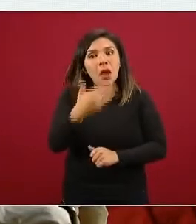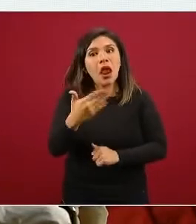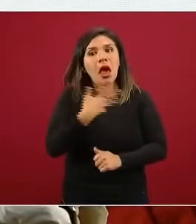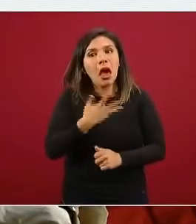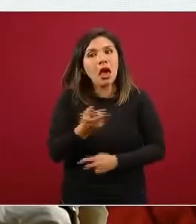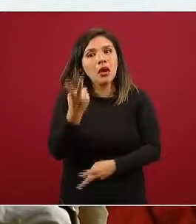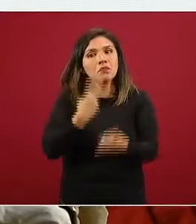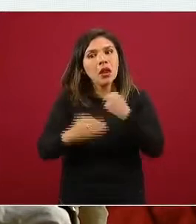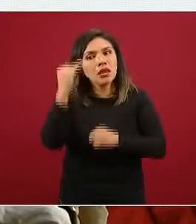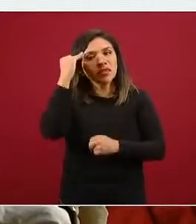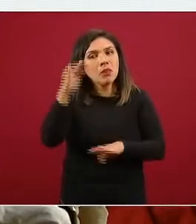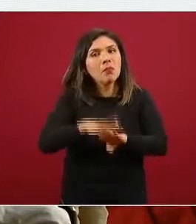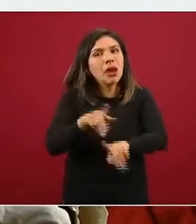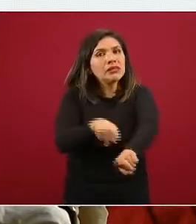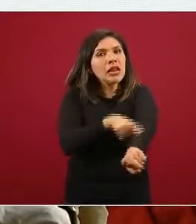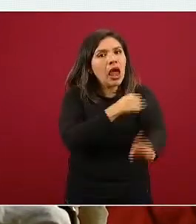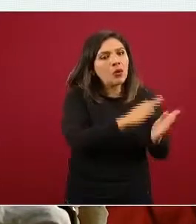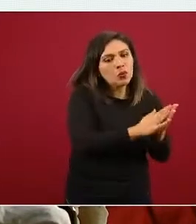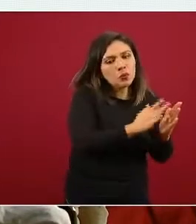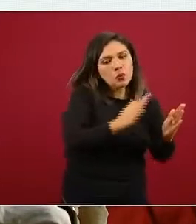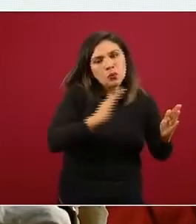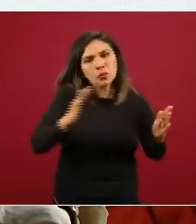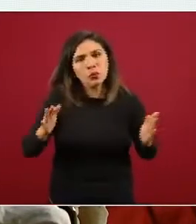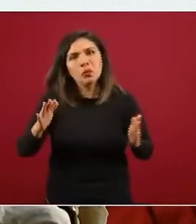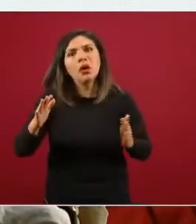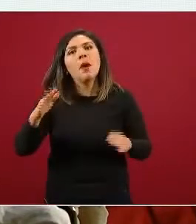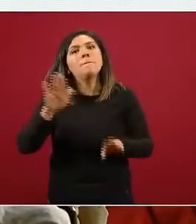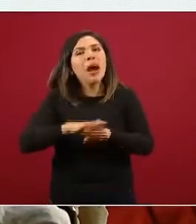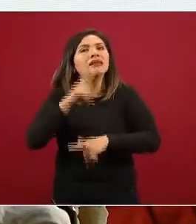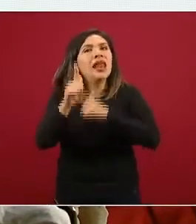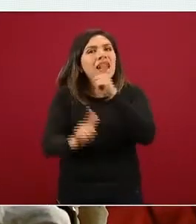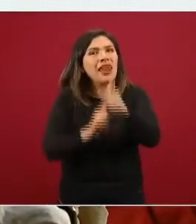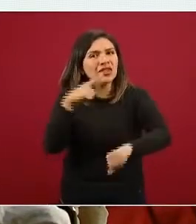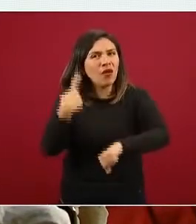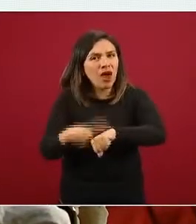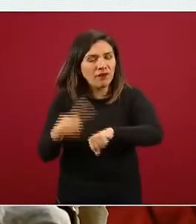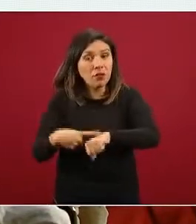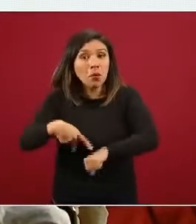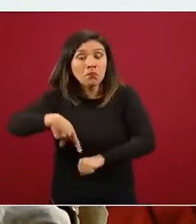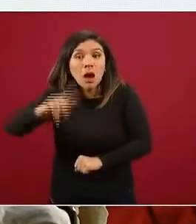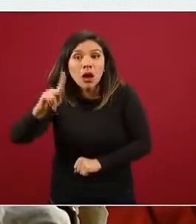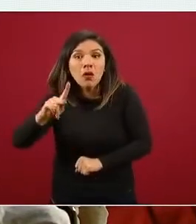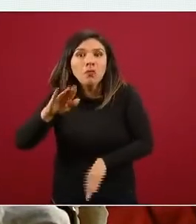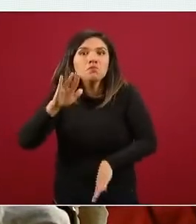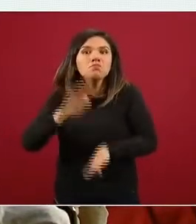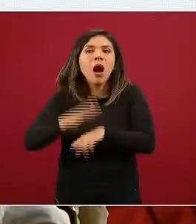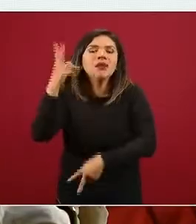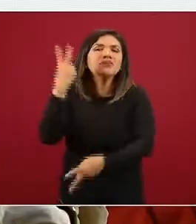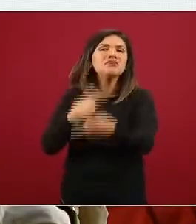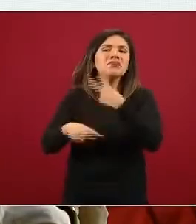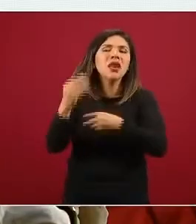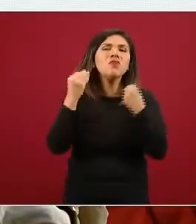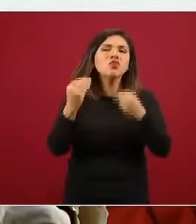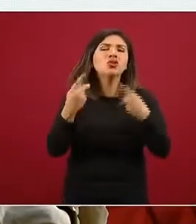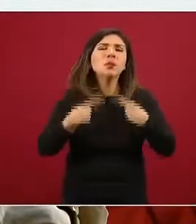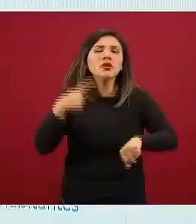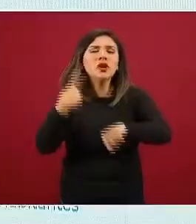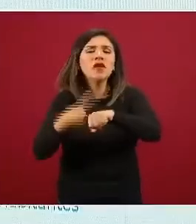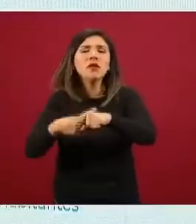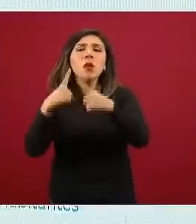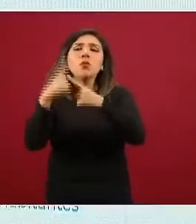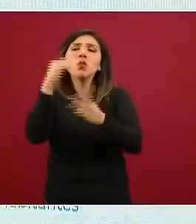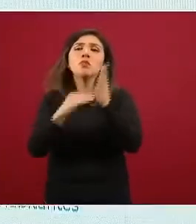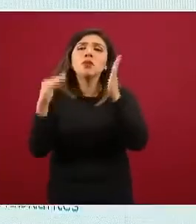tuvo un tiempo más largo, por lo tanto una epidemia más lenta, pero tuvo muchos más casos por millón de